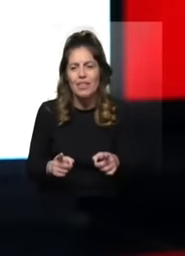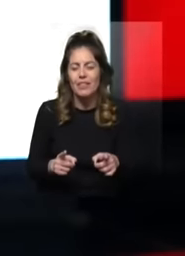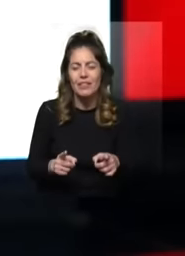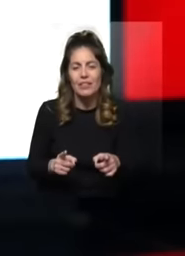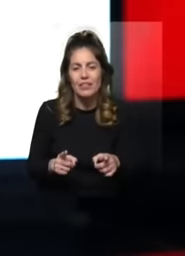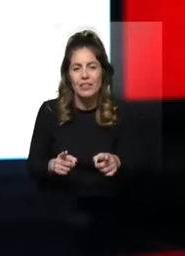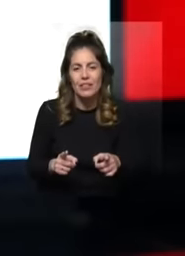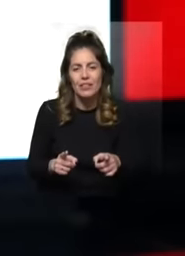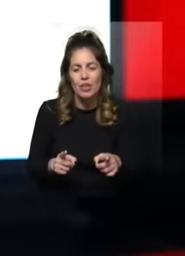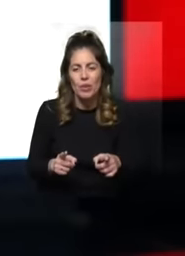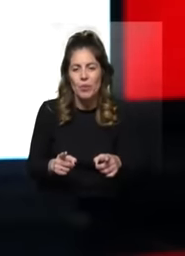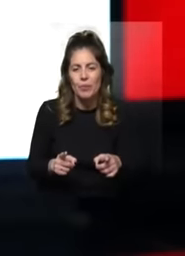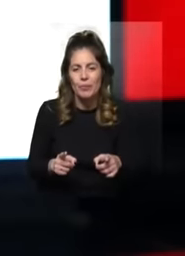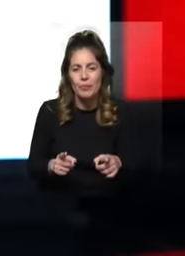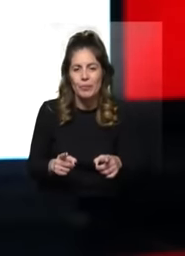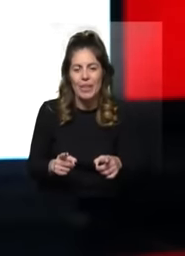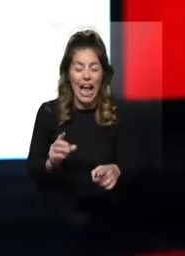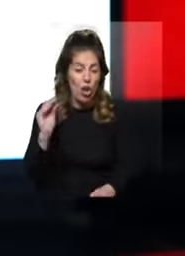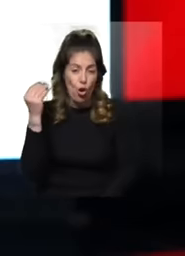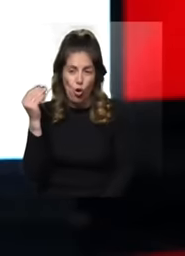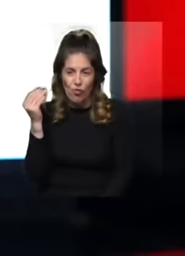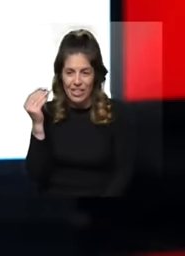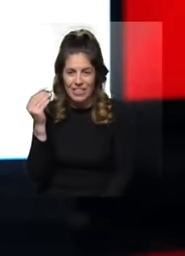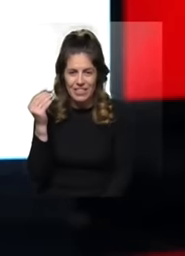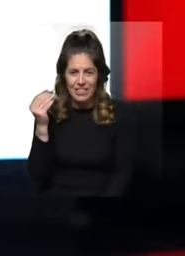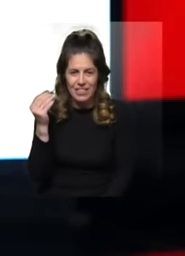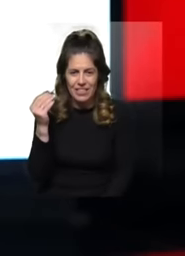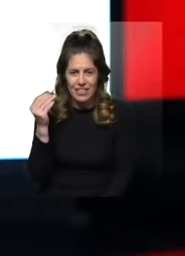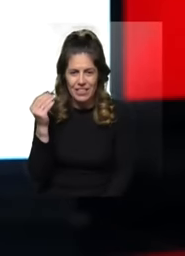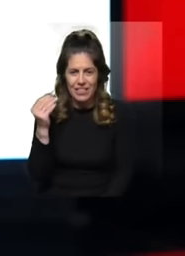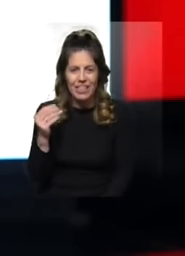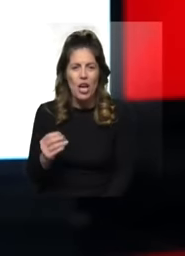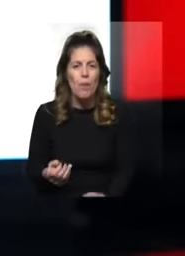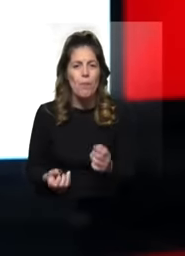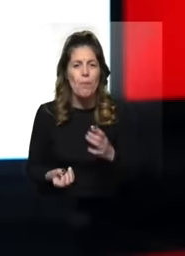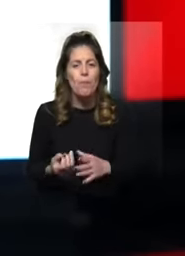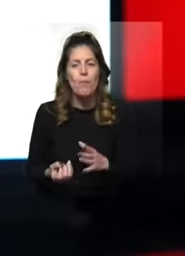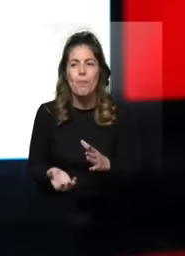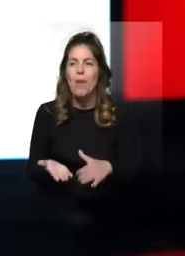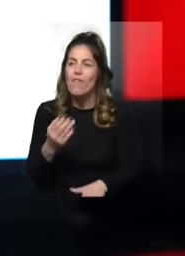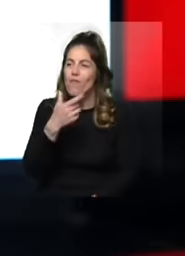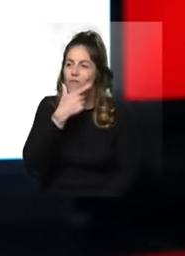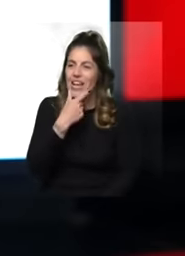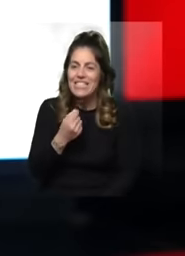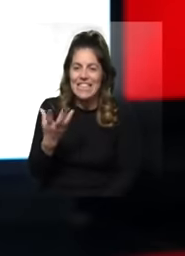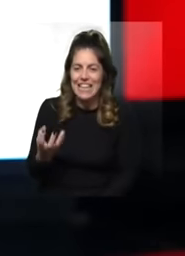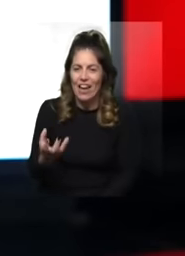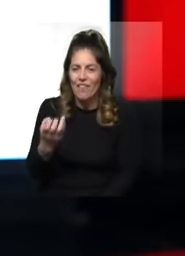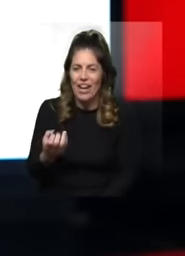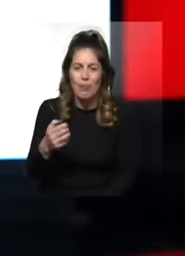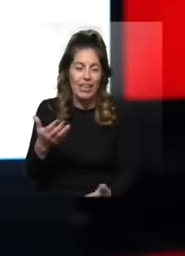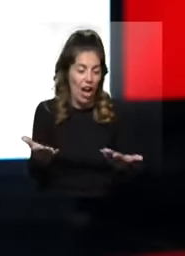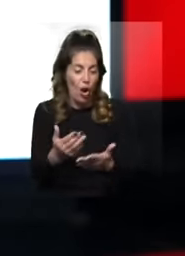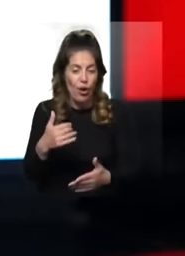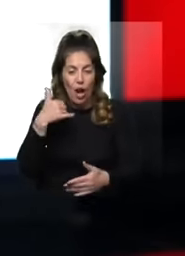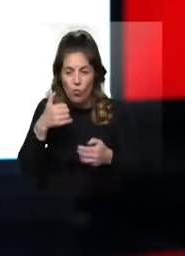que a los jóvenes, valga la redundancia, les resulta más fácil grabar, porque ahora con un celular o